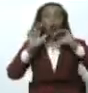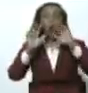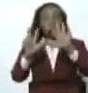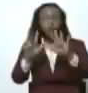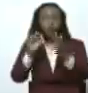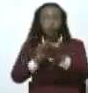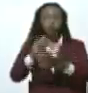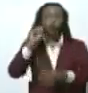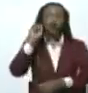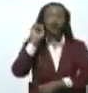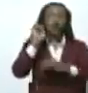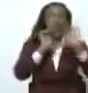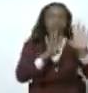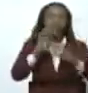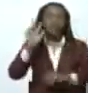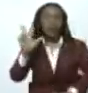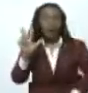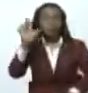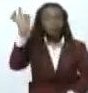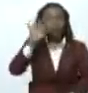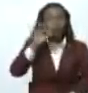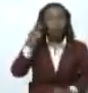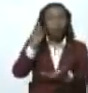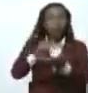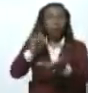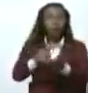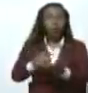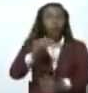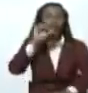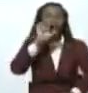58.93% y una participación del